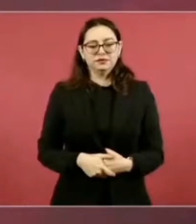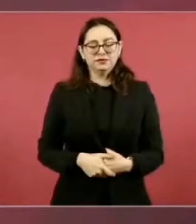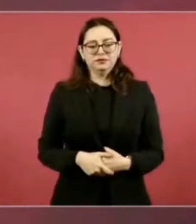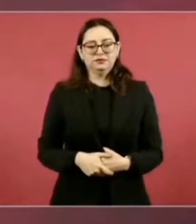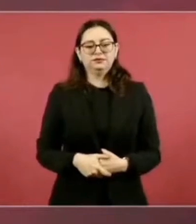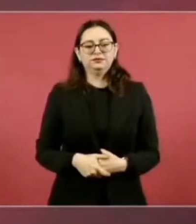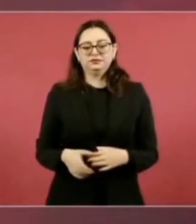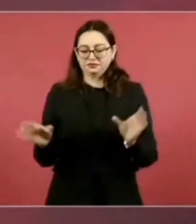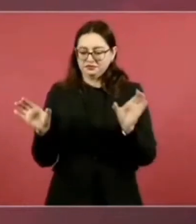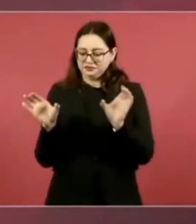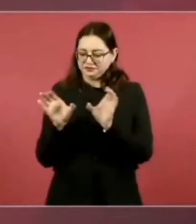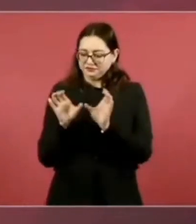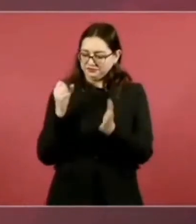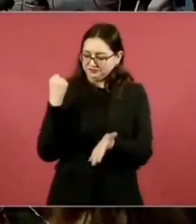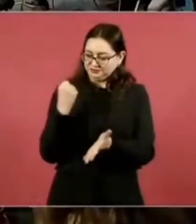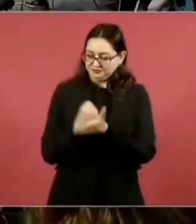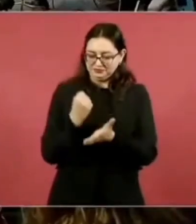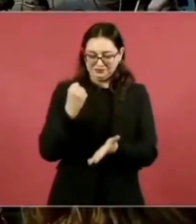certificado, ¿no? O sea,